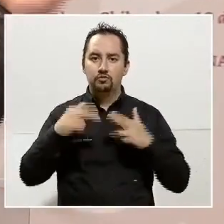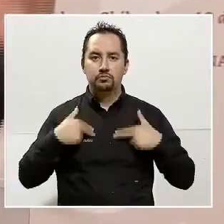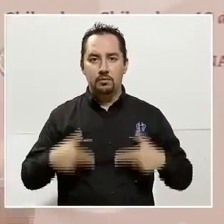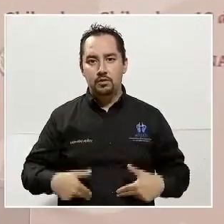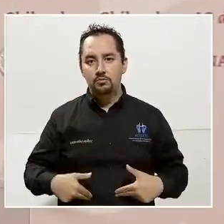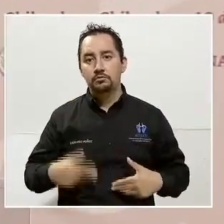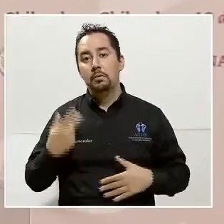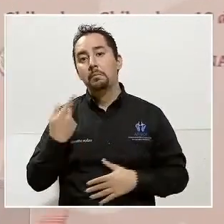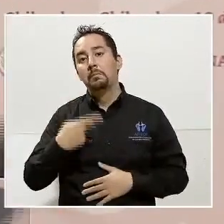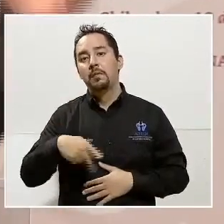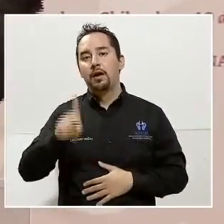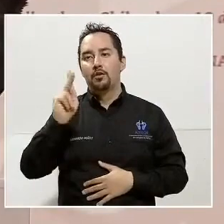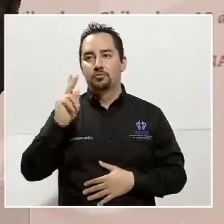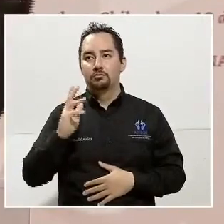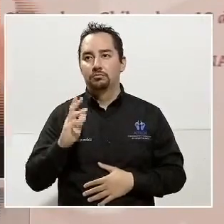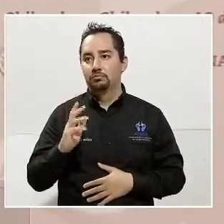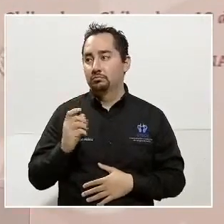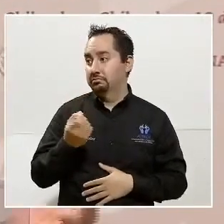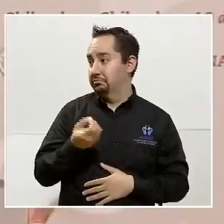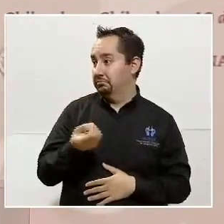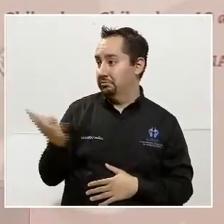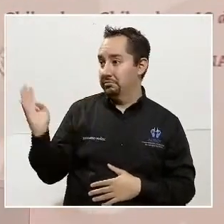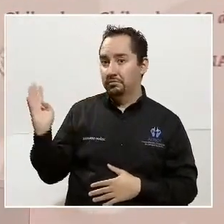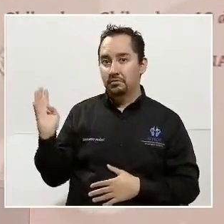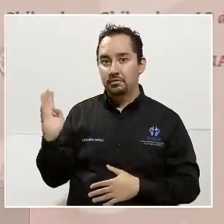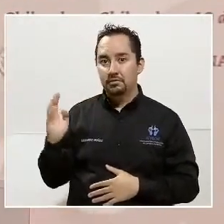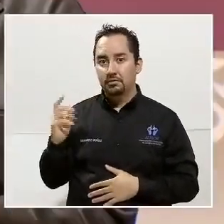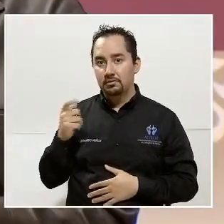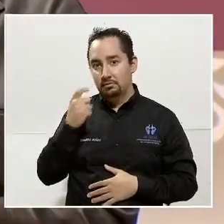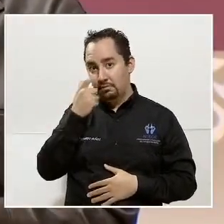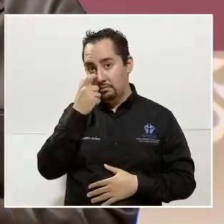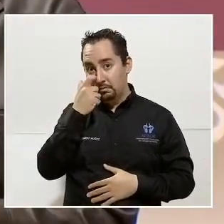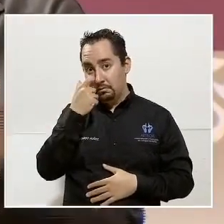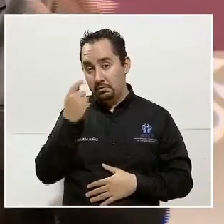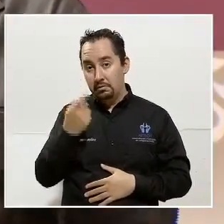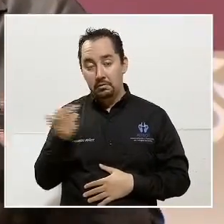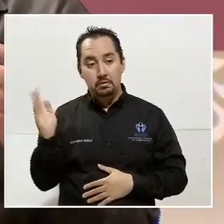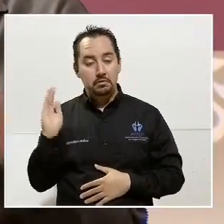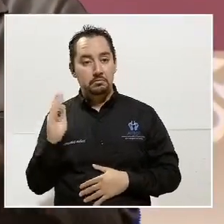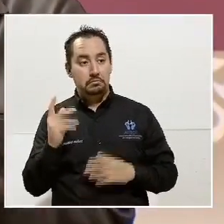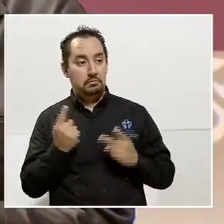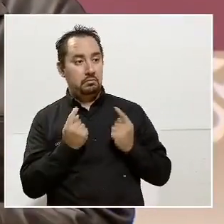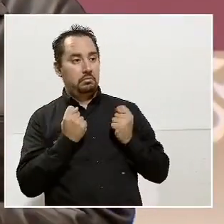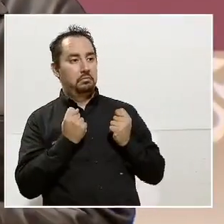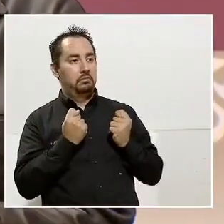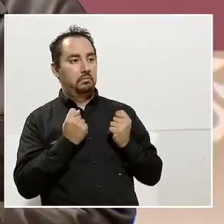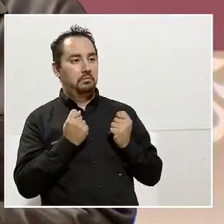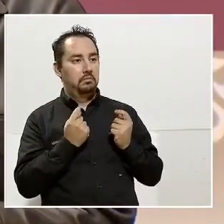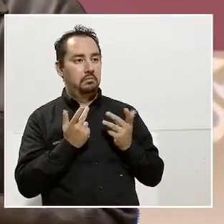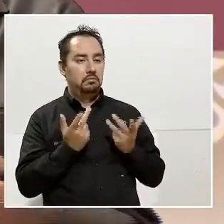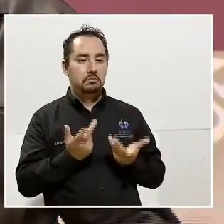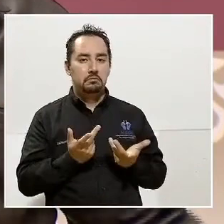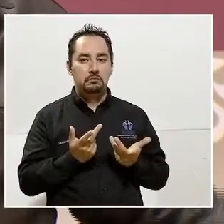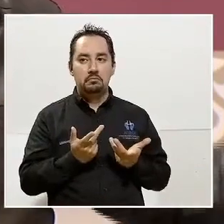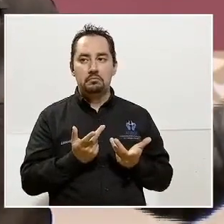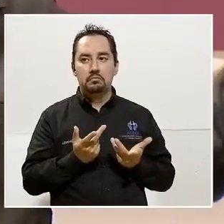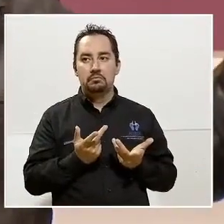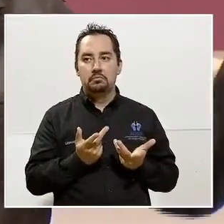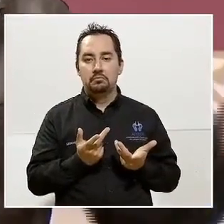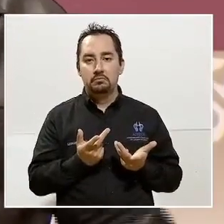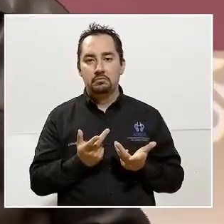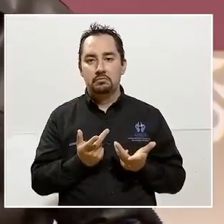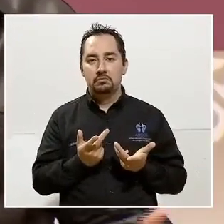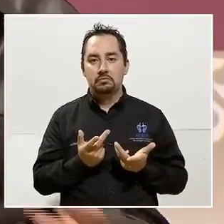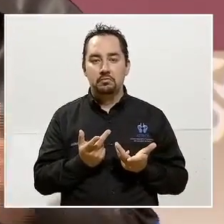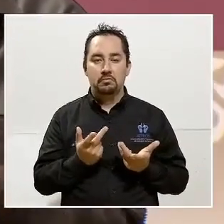si ellos no tienen también esa convicción, pues